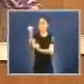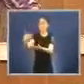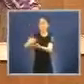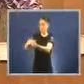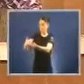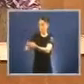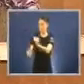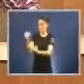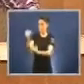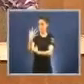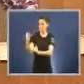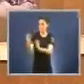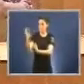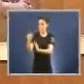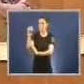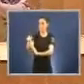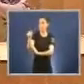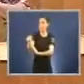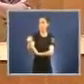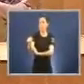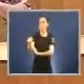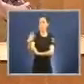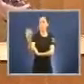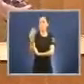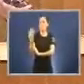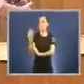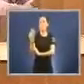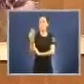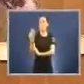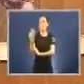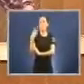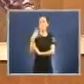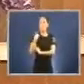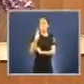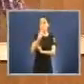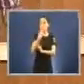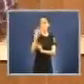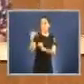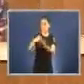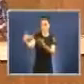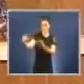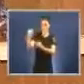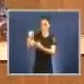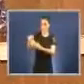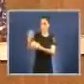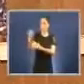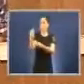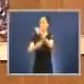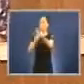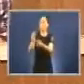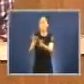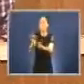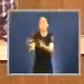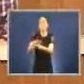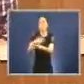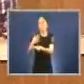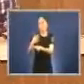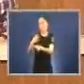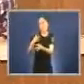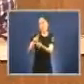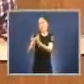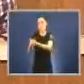recaudación haberá que facer, eses 200 millóns que se aplicaron, haberá que facer medidas para facelo máis